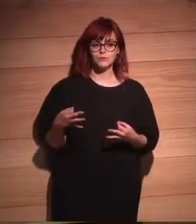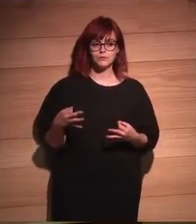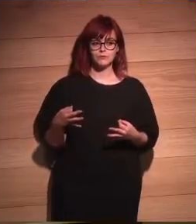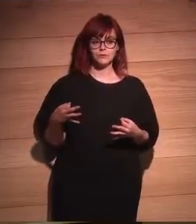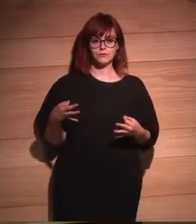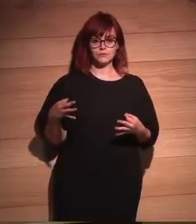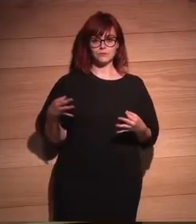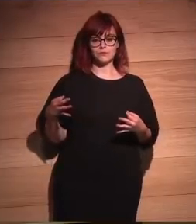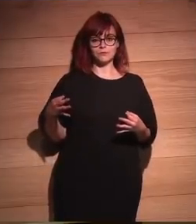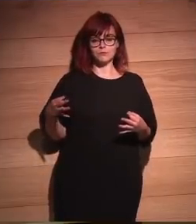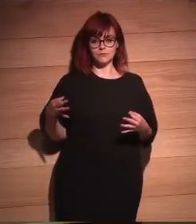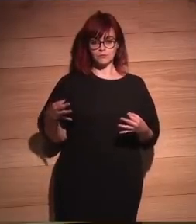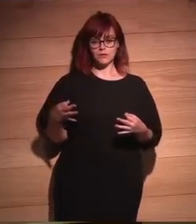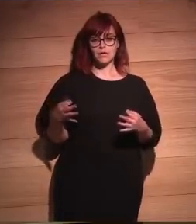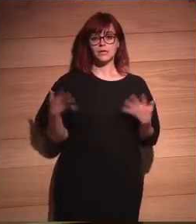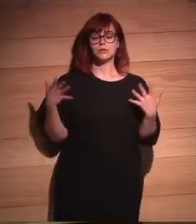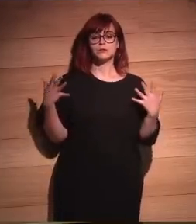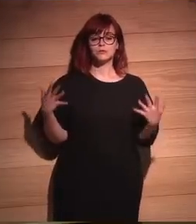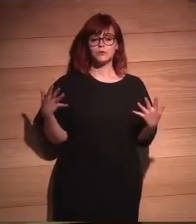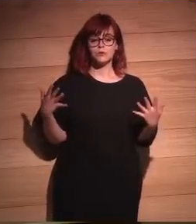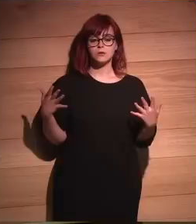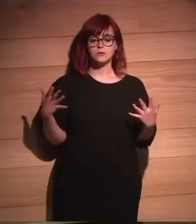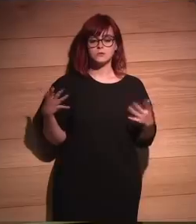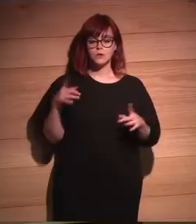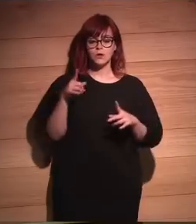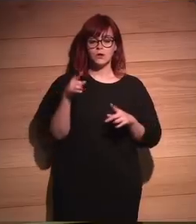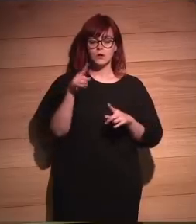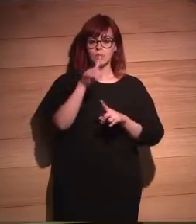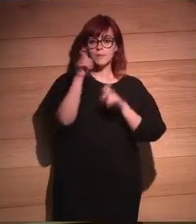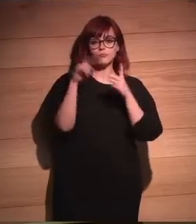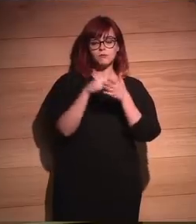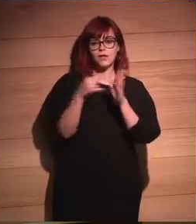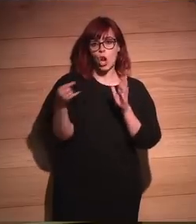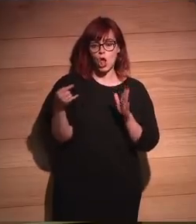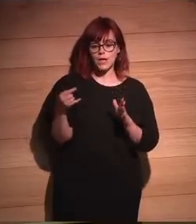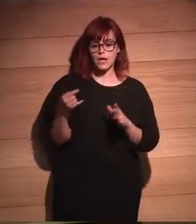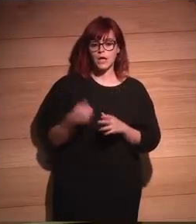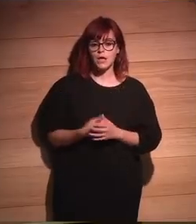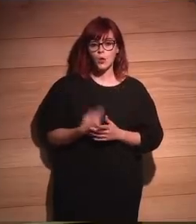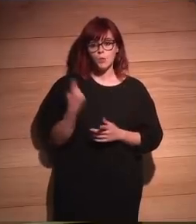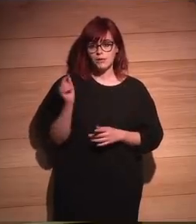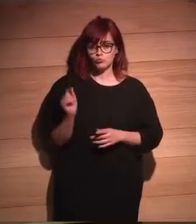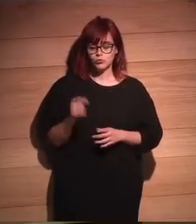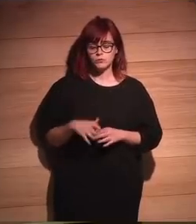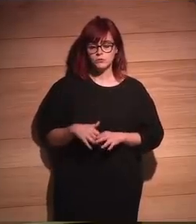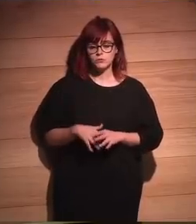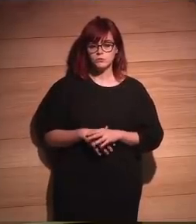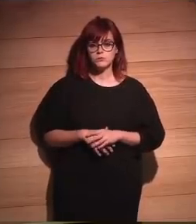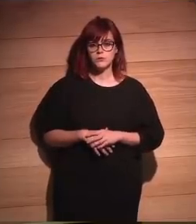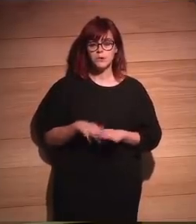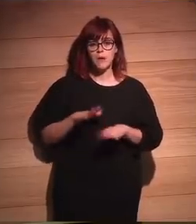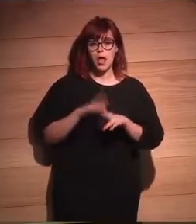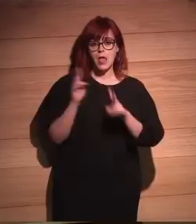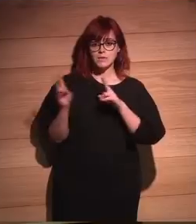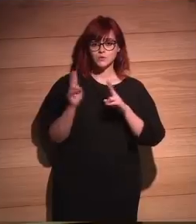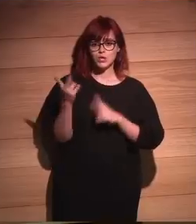estar todos en la calle. Así que casi diría... Venga, una pregunta tecnológica en 1 minuto para que les queden 2